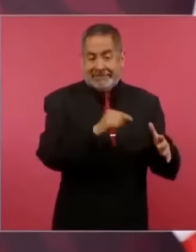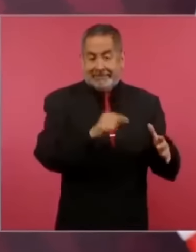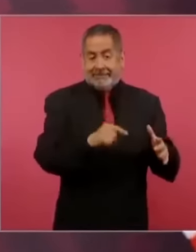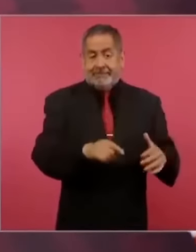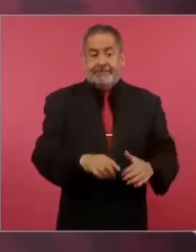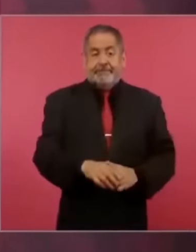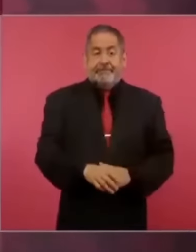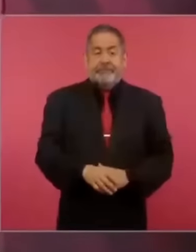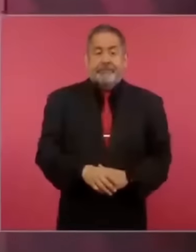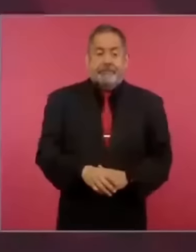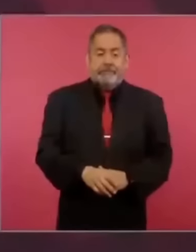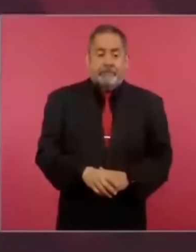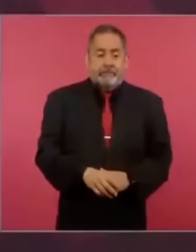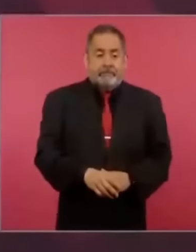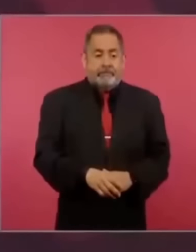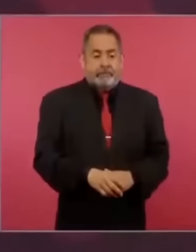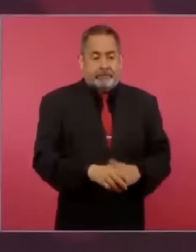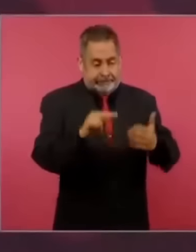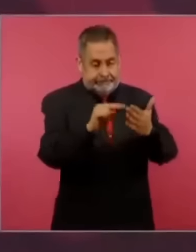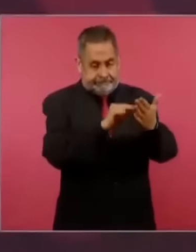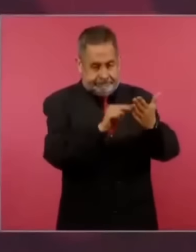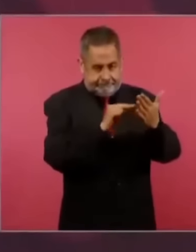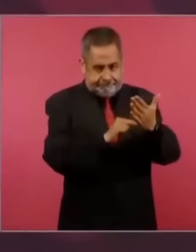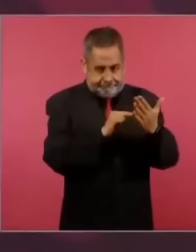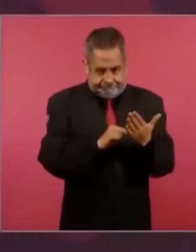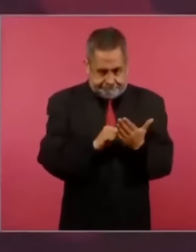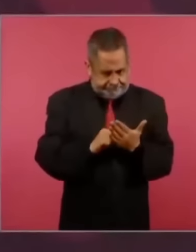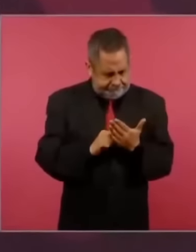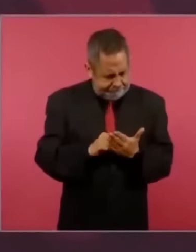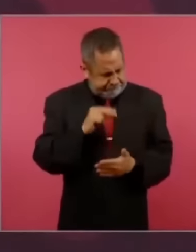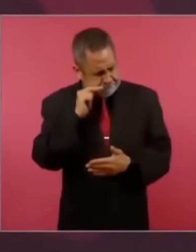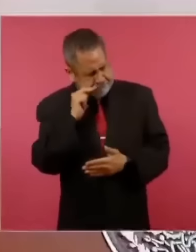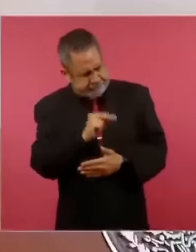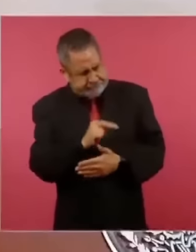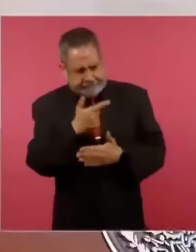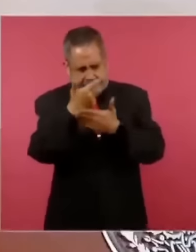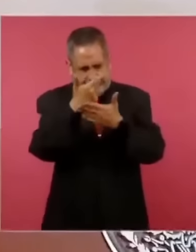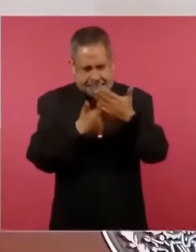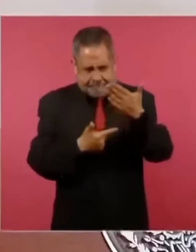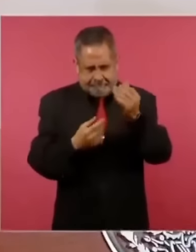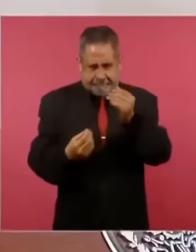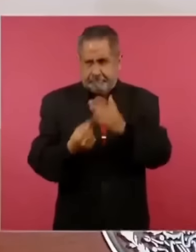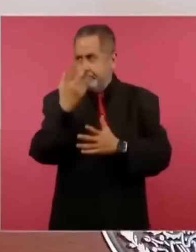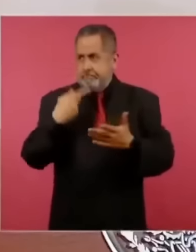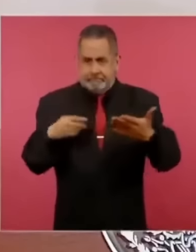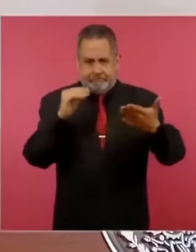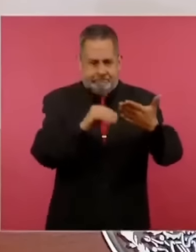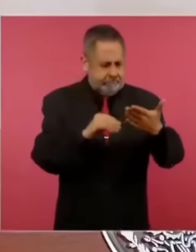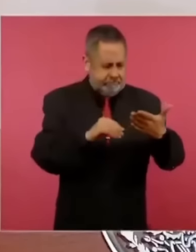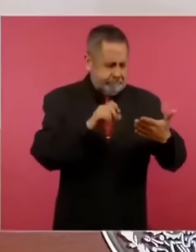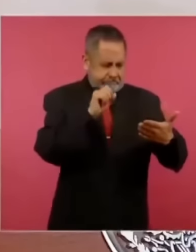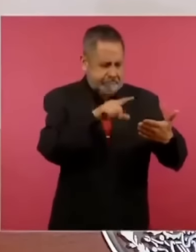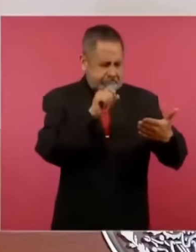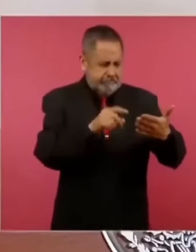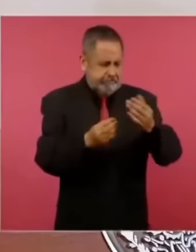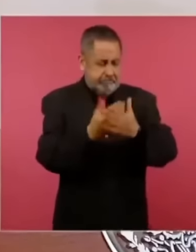gonzz firmaron muchos pero leí la lista A ver si hay nuevos no muy